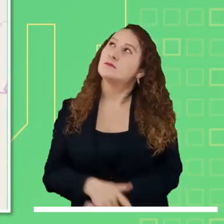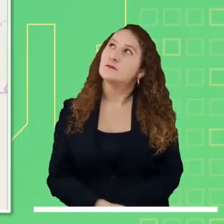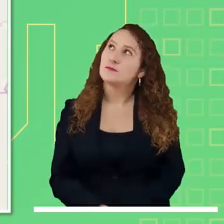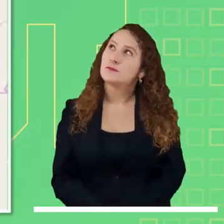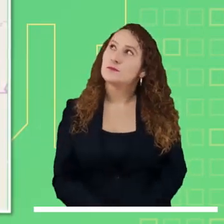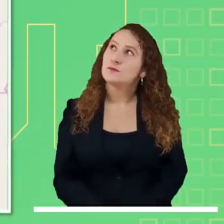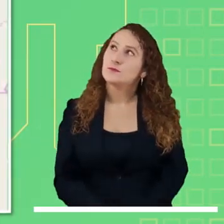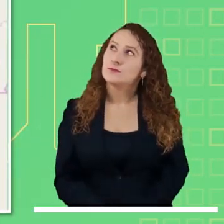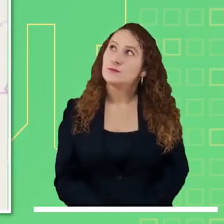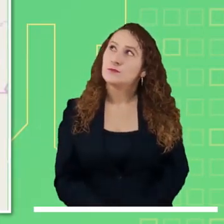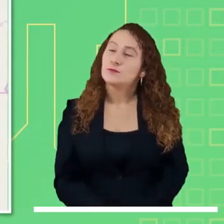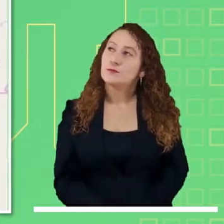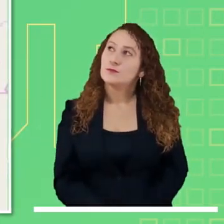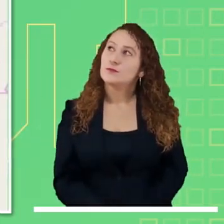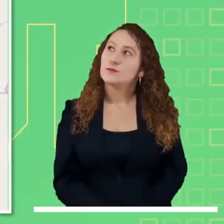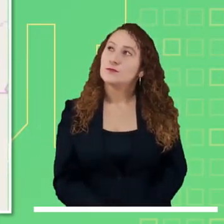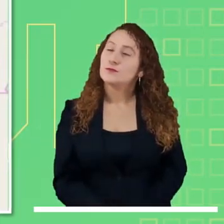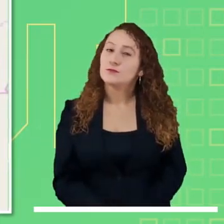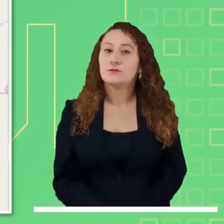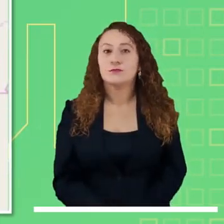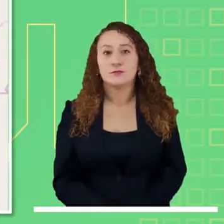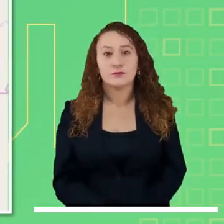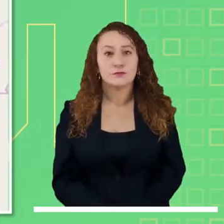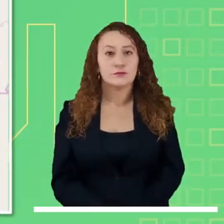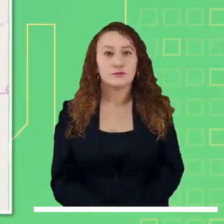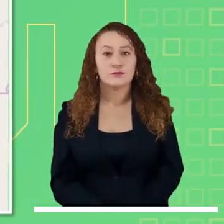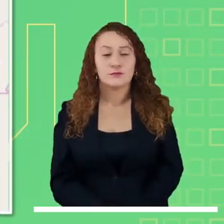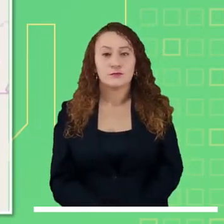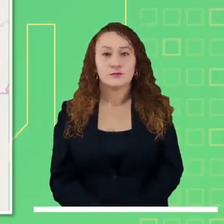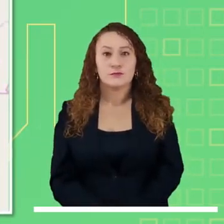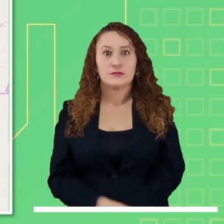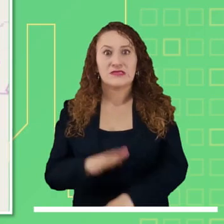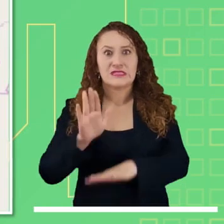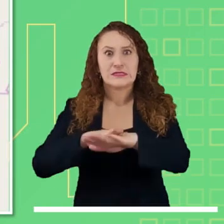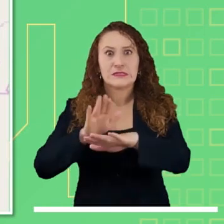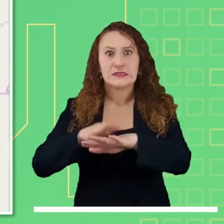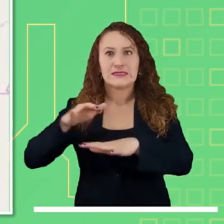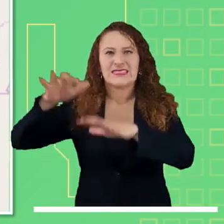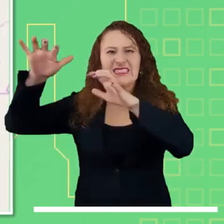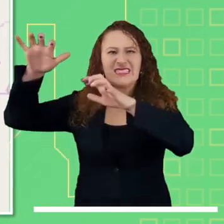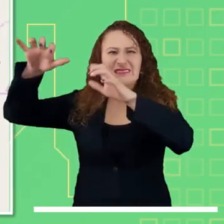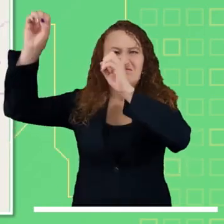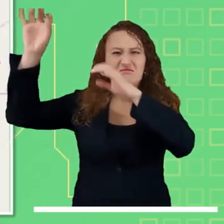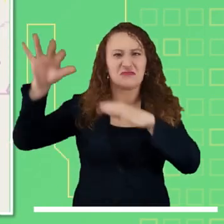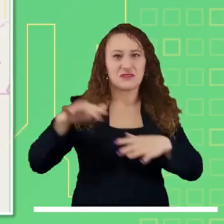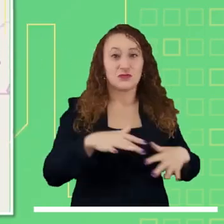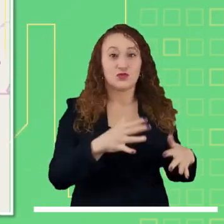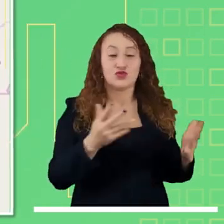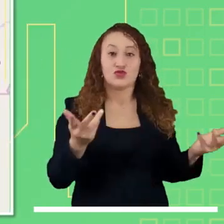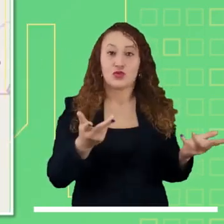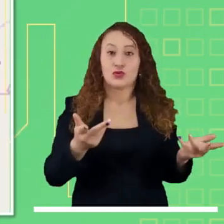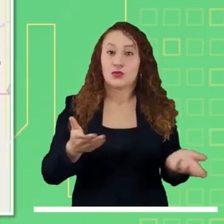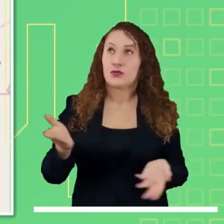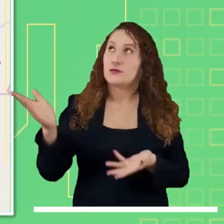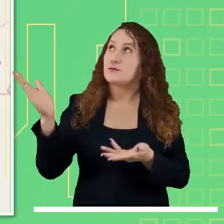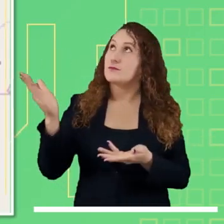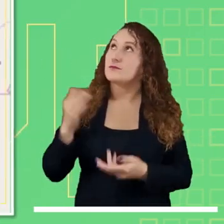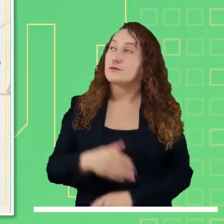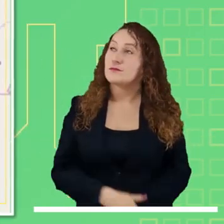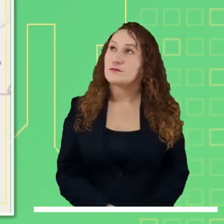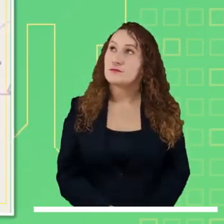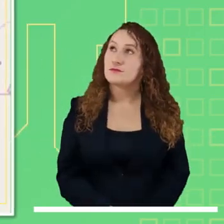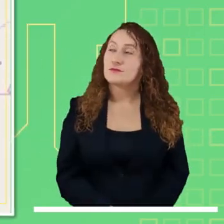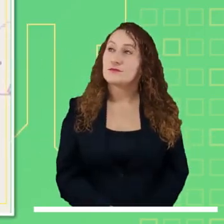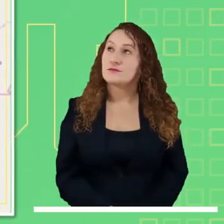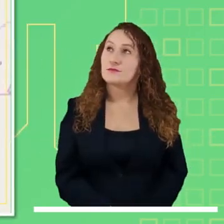atención a los niveles altos del río cauca la altura del municipio de yotocó en valle del cauca alerta por avenidas torrenciales en las quebradas la